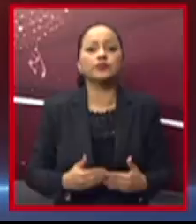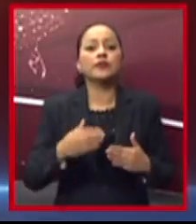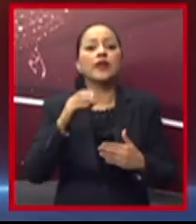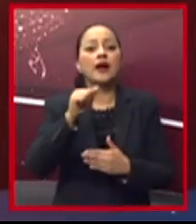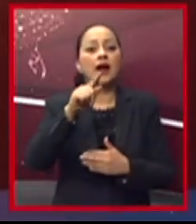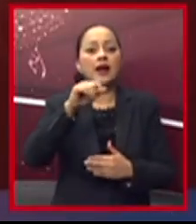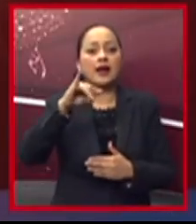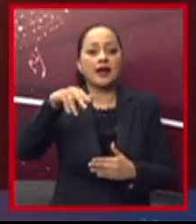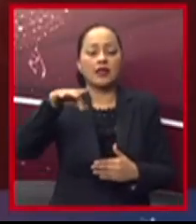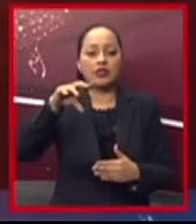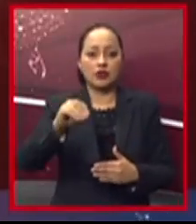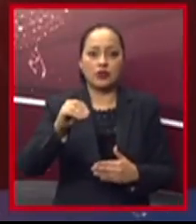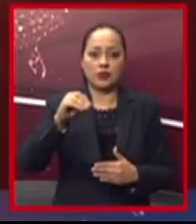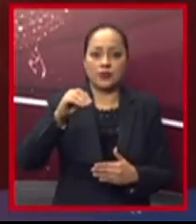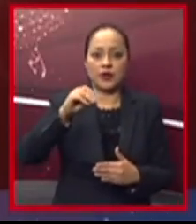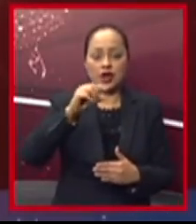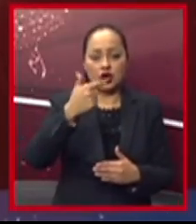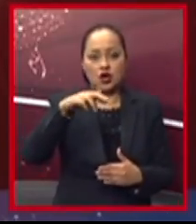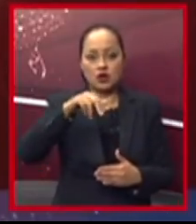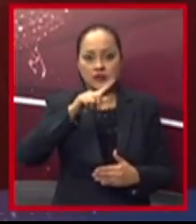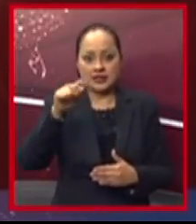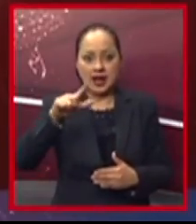Alejandro González Murillo, de Encuentro Social.